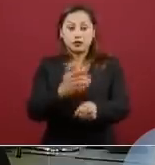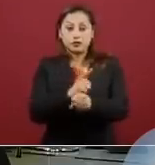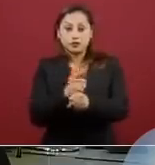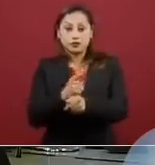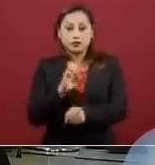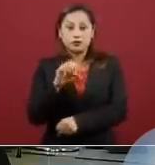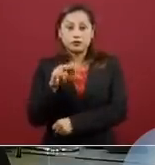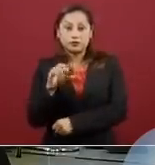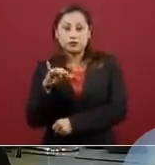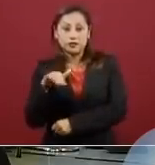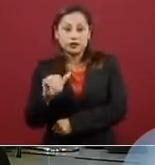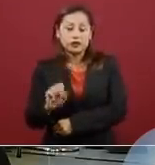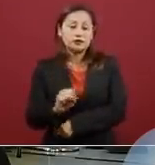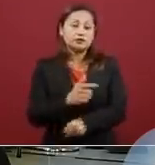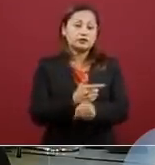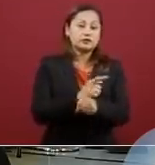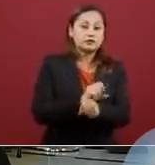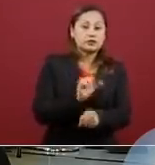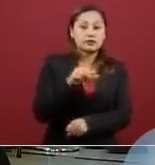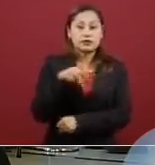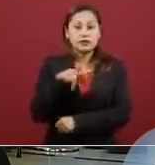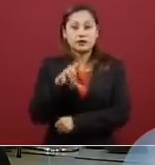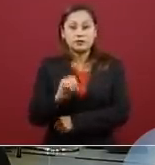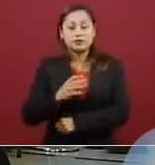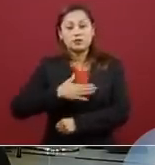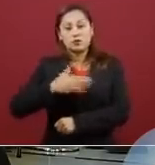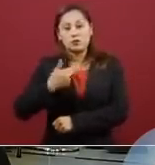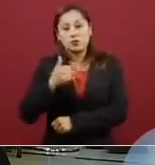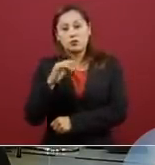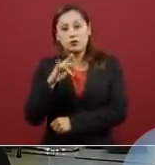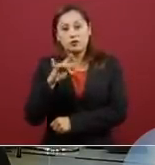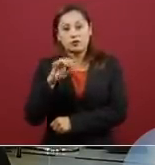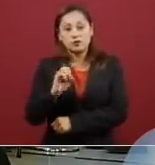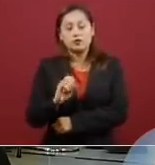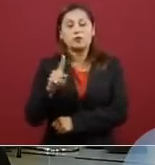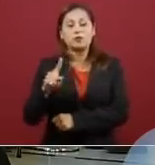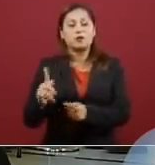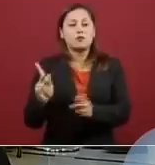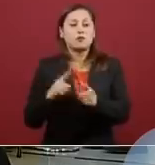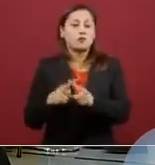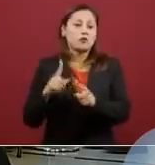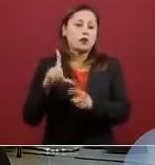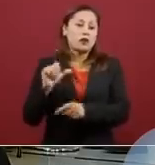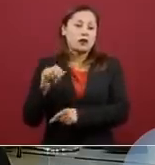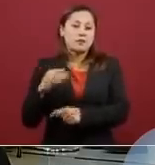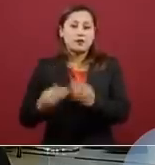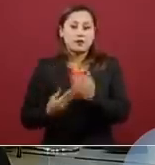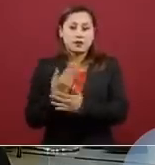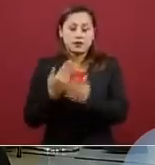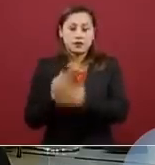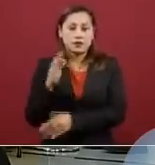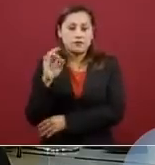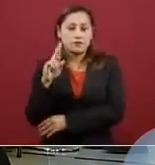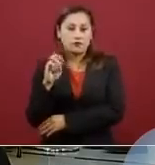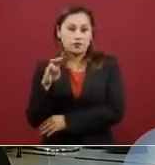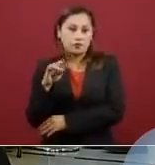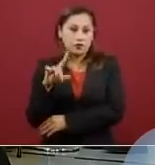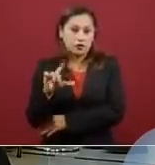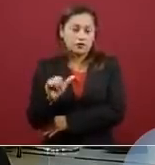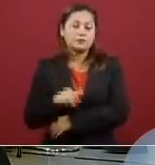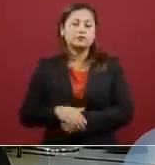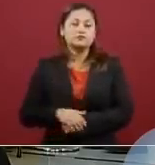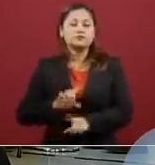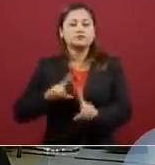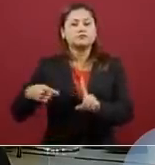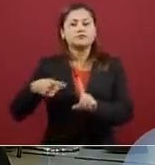licenciado López Obrador. Humberto Padgett, de Ciro por la Mañana, de Grupo Fórmula. Preguntarles con respecto al caso de Miroslava